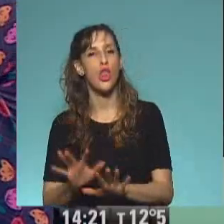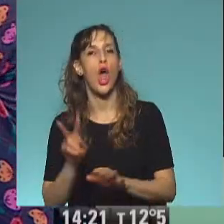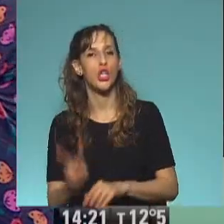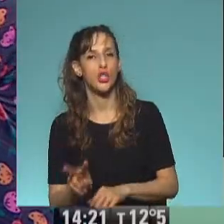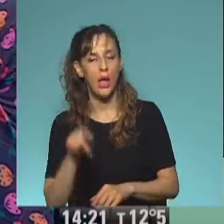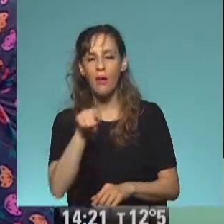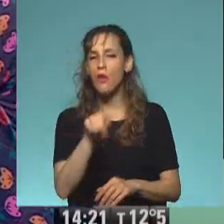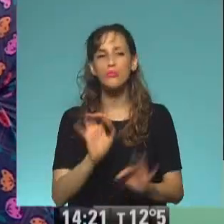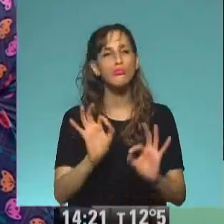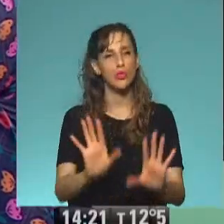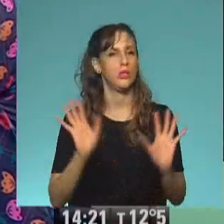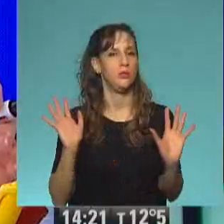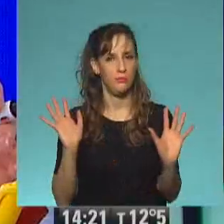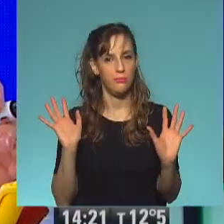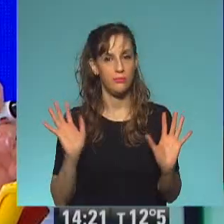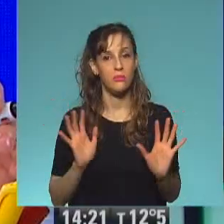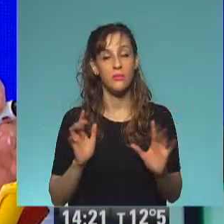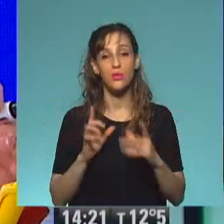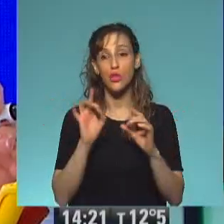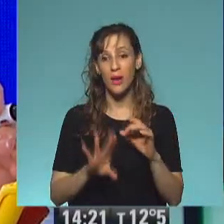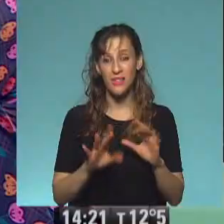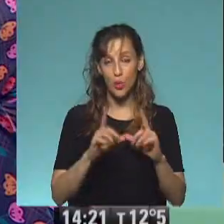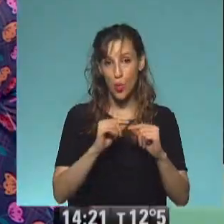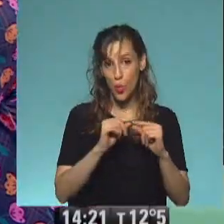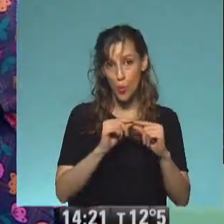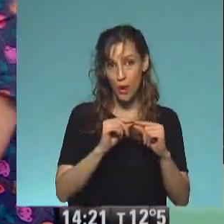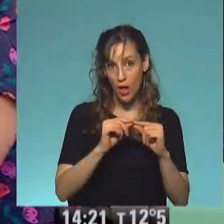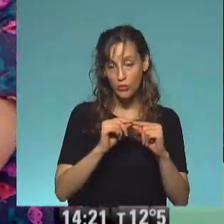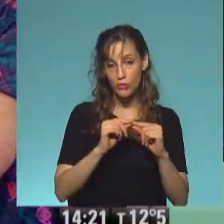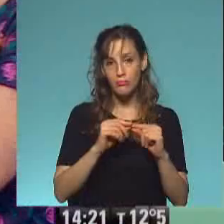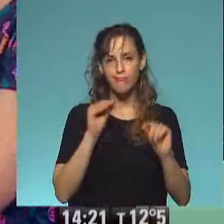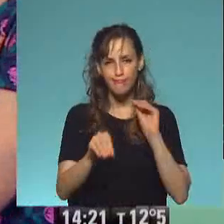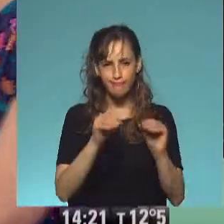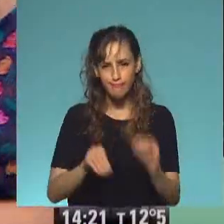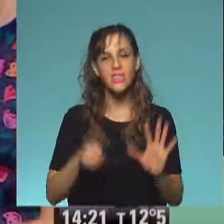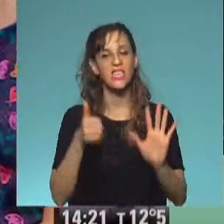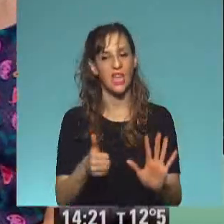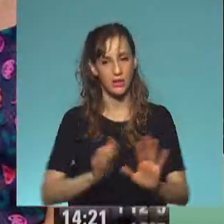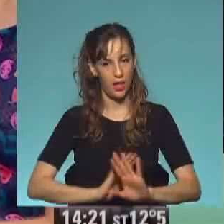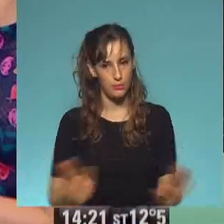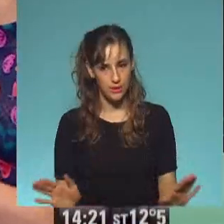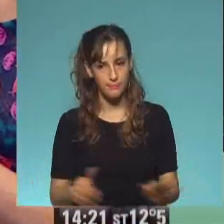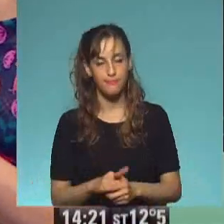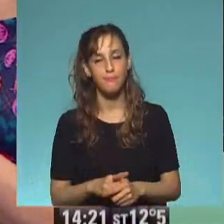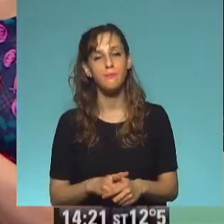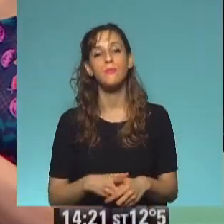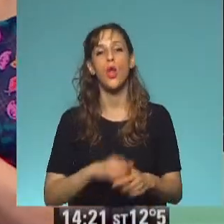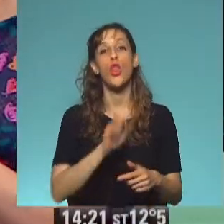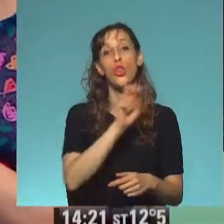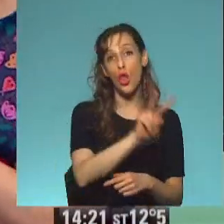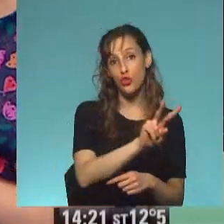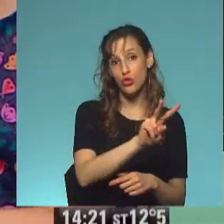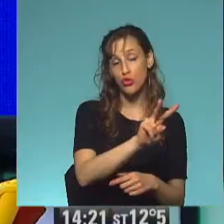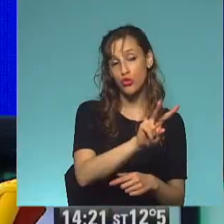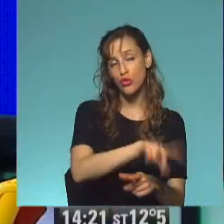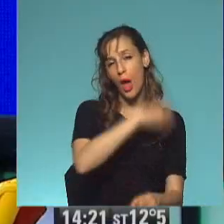los que querramos entre todos esos. Solo 6 números de esos. De esos números, solo 6. ¿Sí? Entre el 2 y el 12. ¿Y